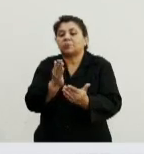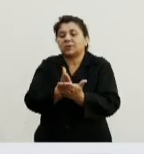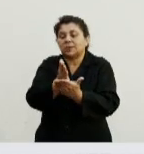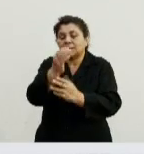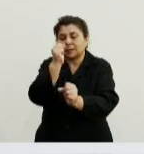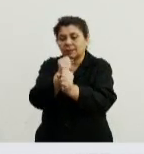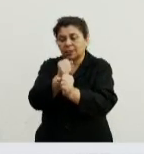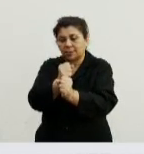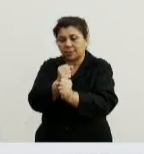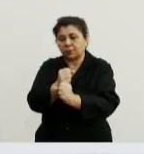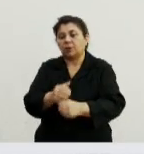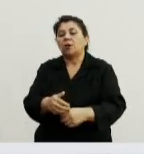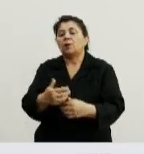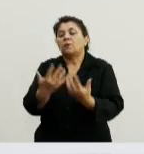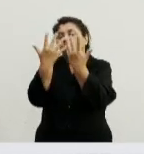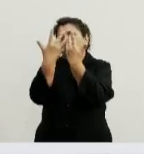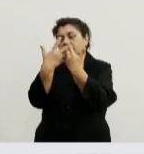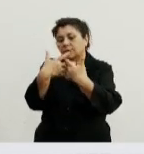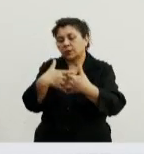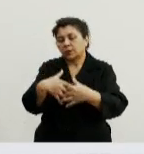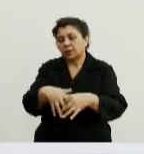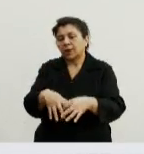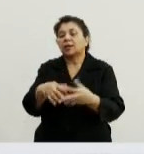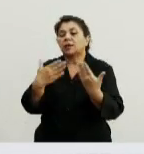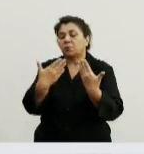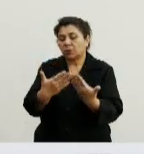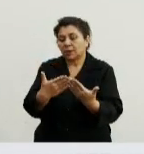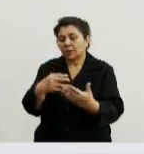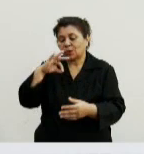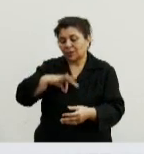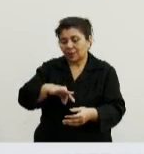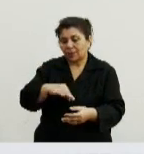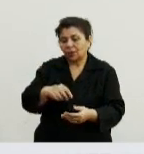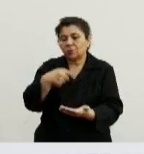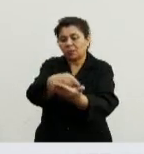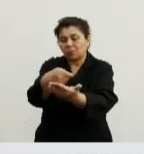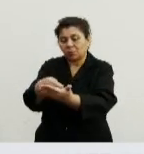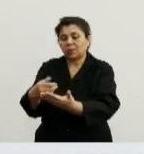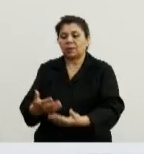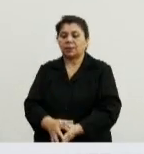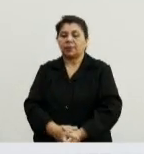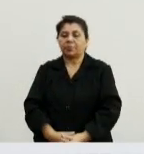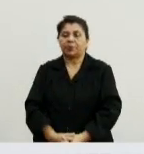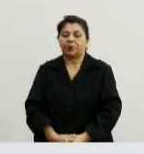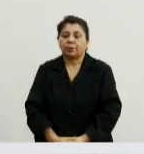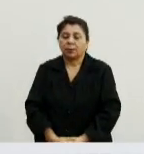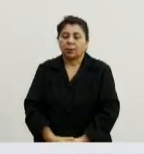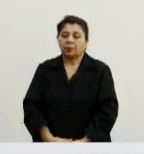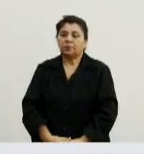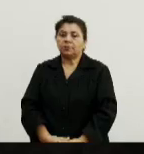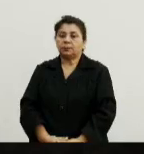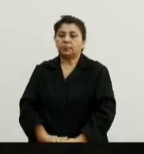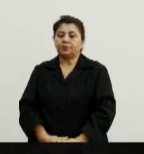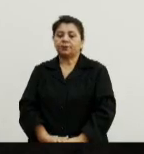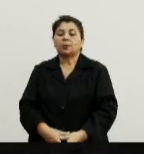o por lo menos continuar abonando los salarios a los trabajadores sin afectar en los ingresos los mismos